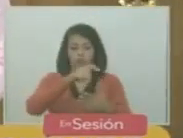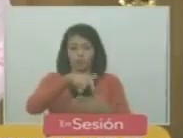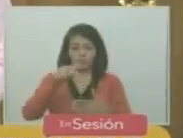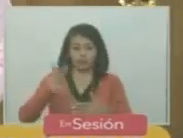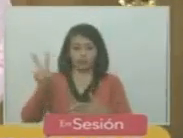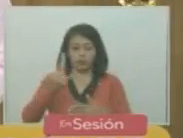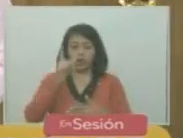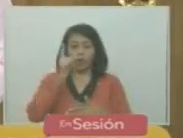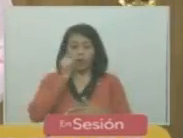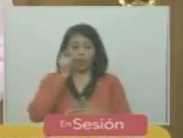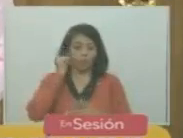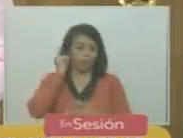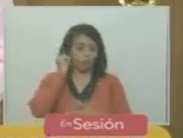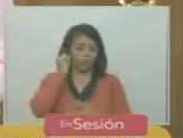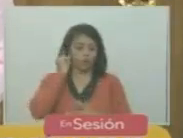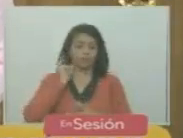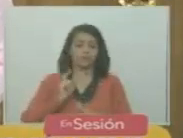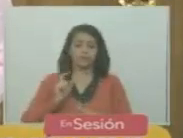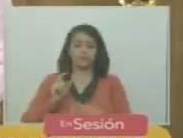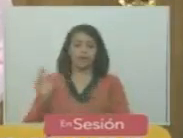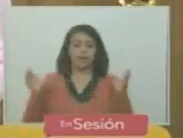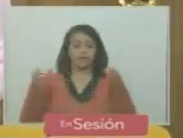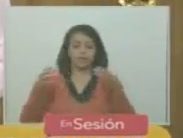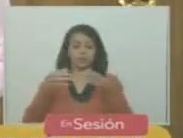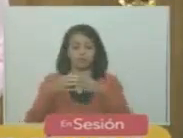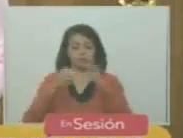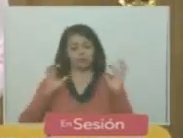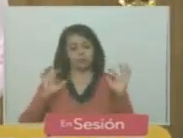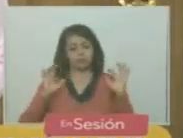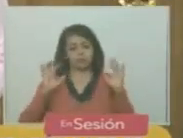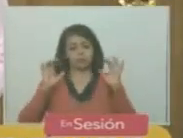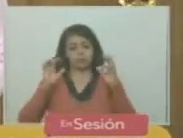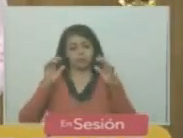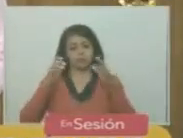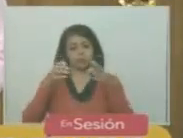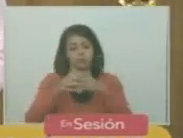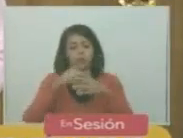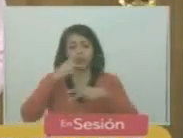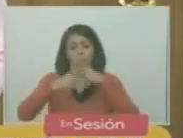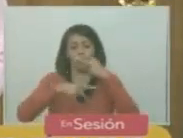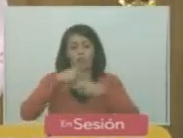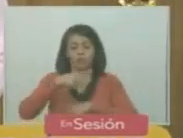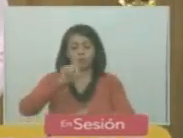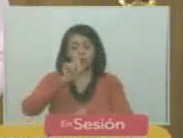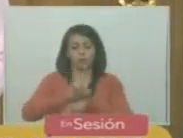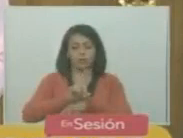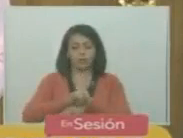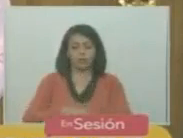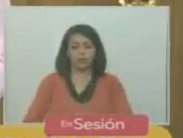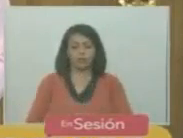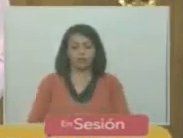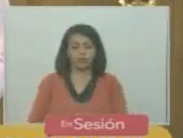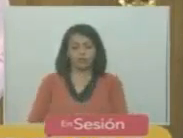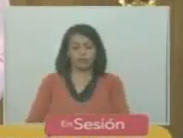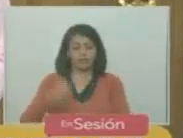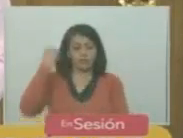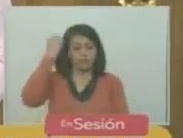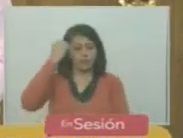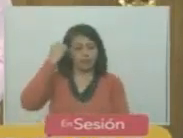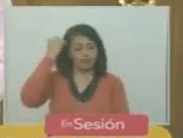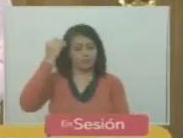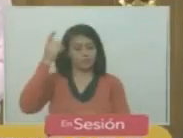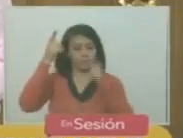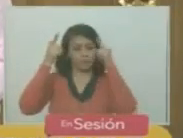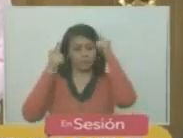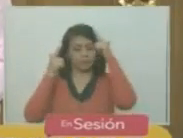venezolanos, venezolanas, a conformar pues un instrumento político único. El pensamiento